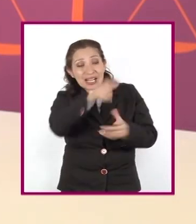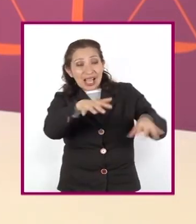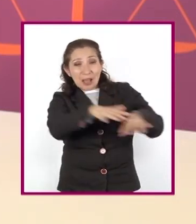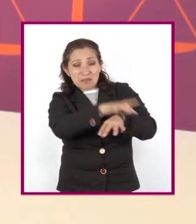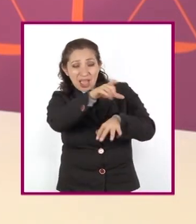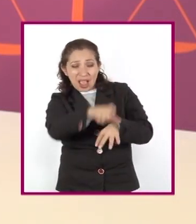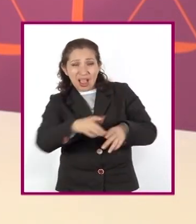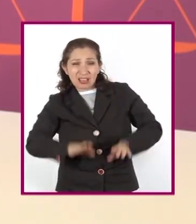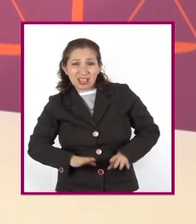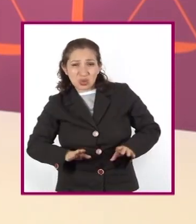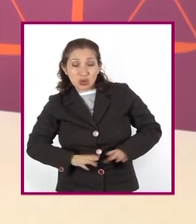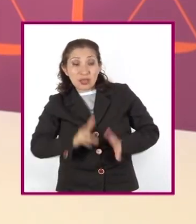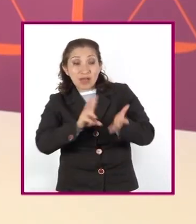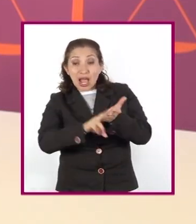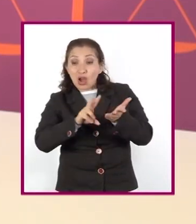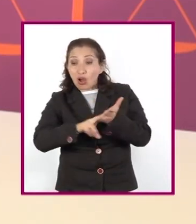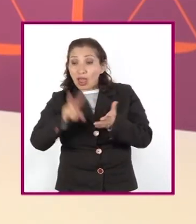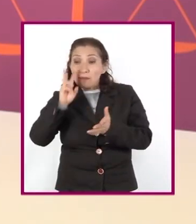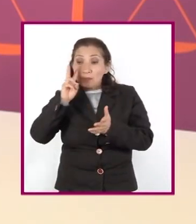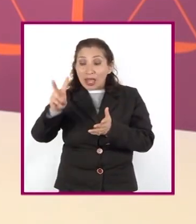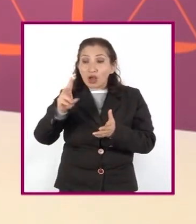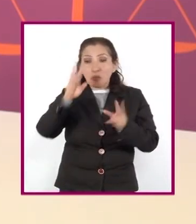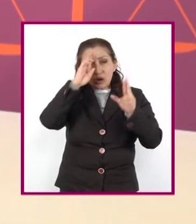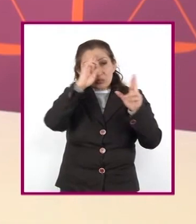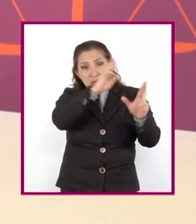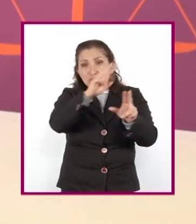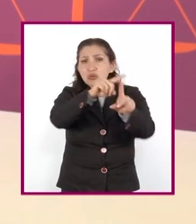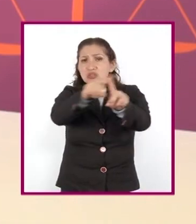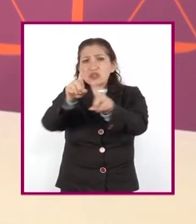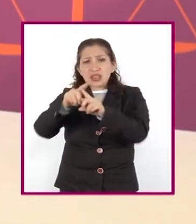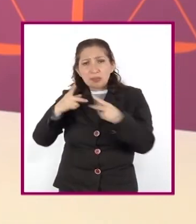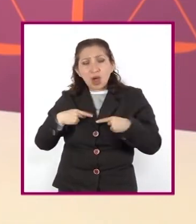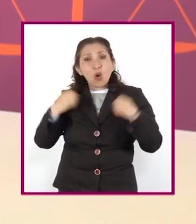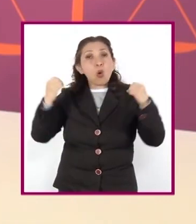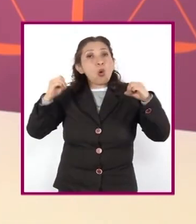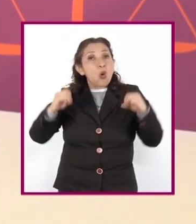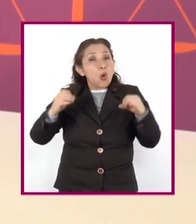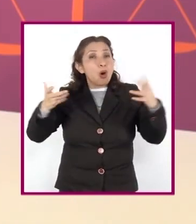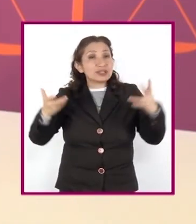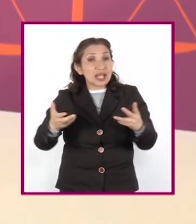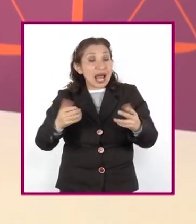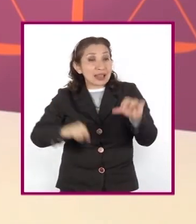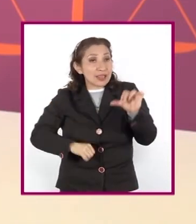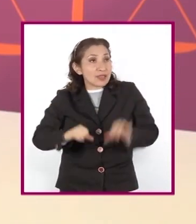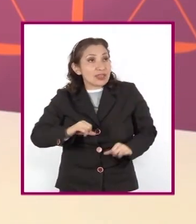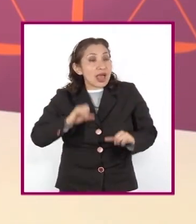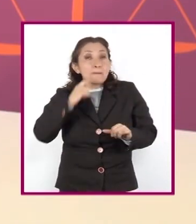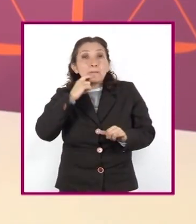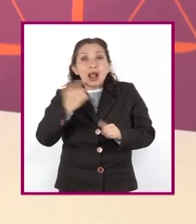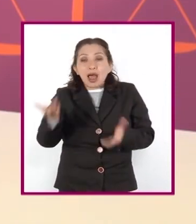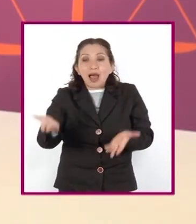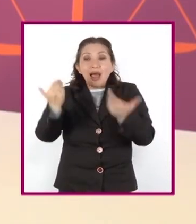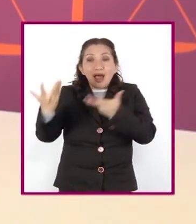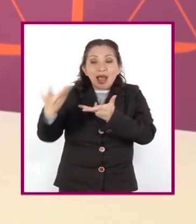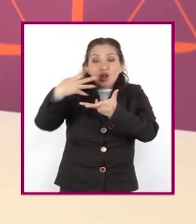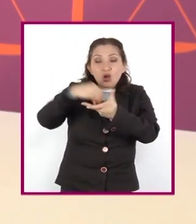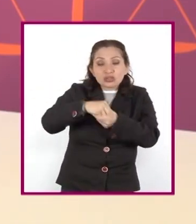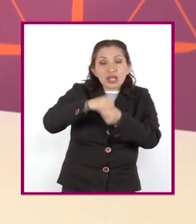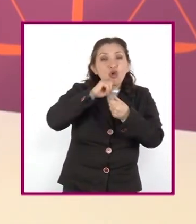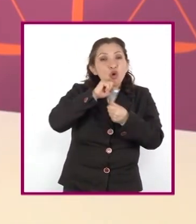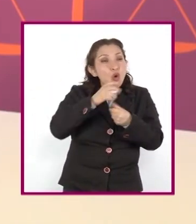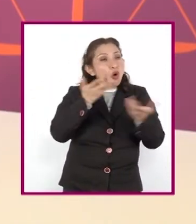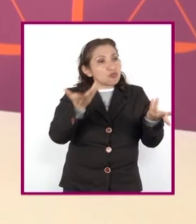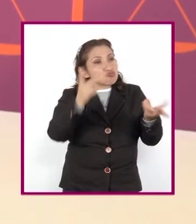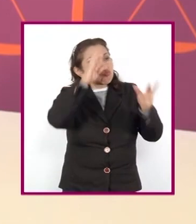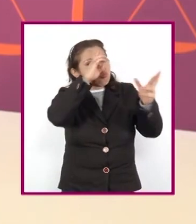y valores, reconocer la diversidad o bien emprender acciones que fomenten la inclusión y la